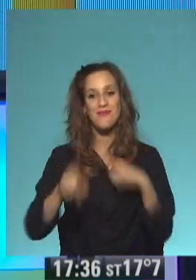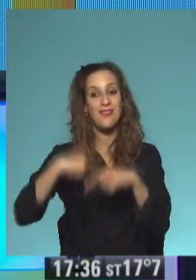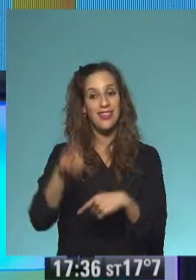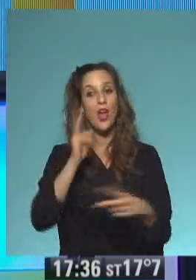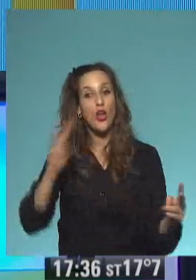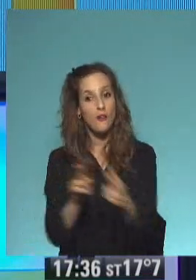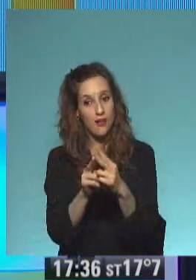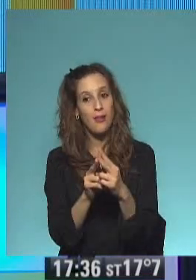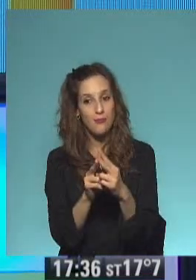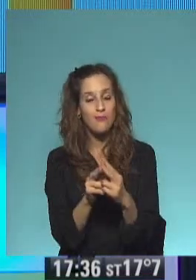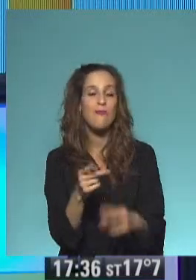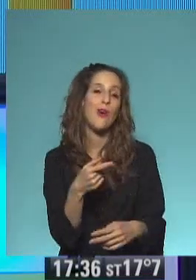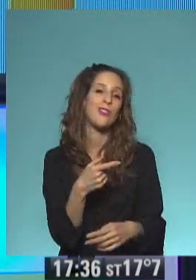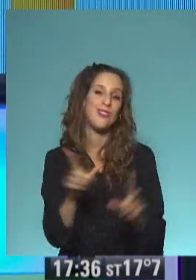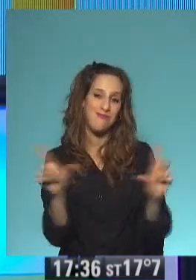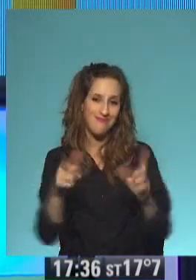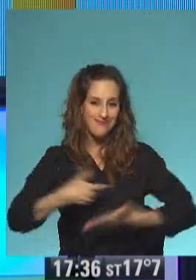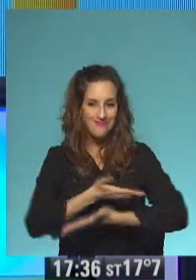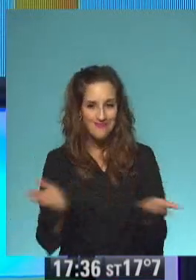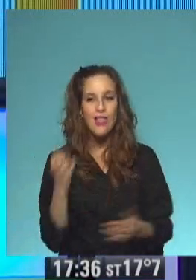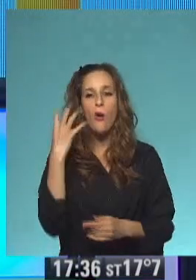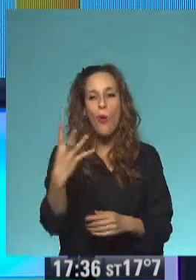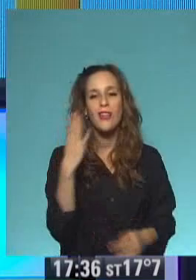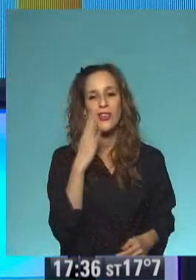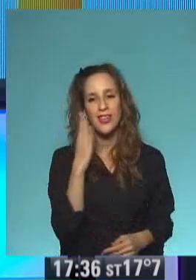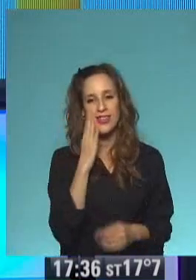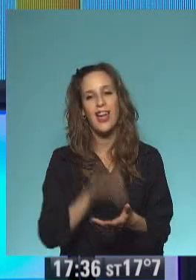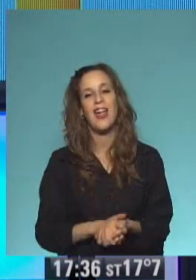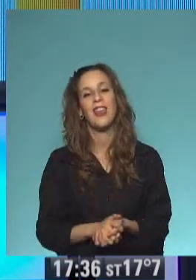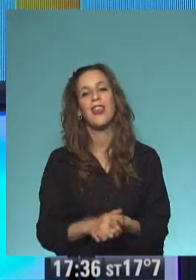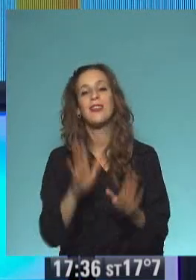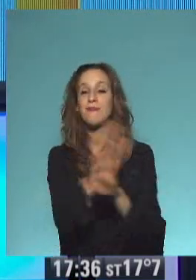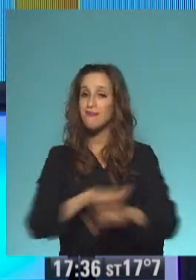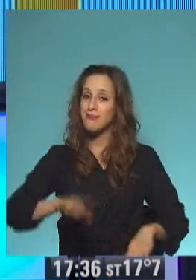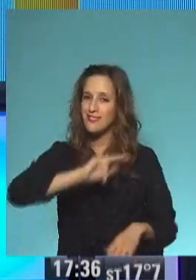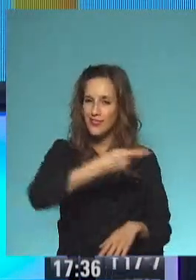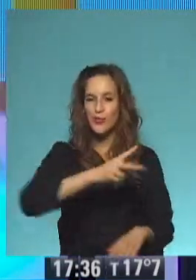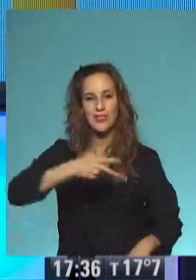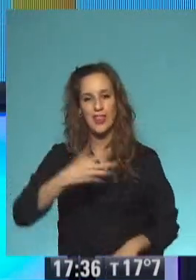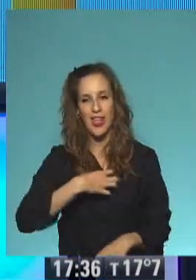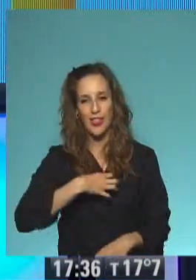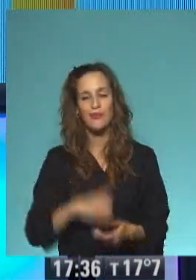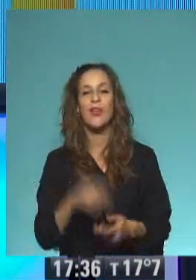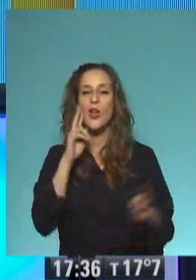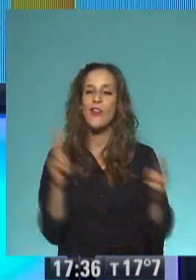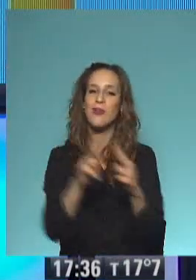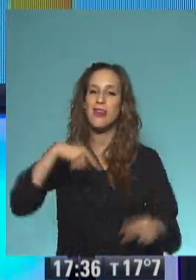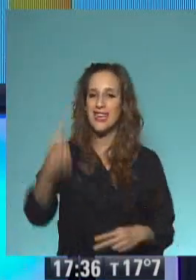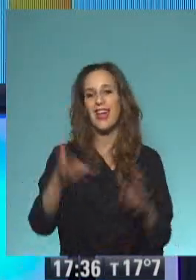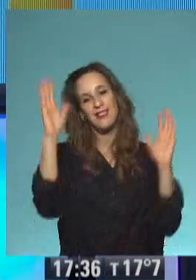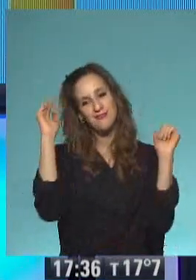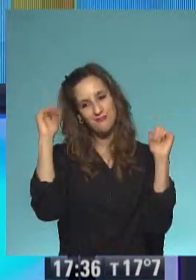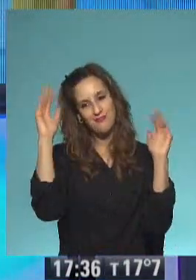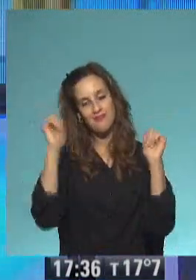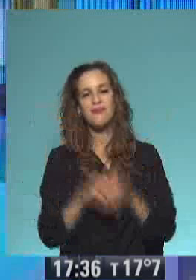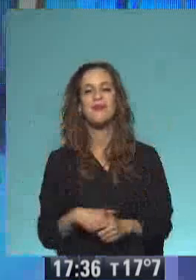volvemos a encontrar por última vez esta semana a las 4 de la tarde con los chicos de segundo y tercer grado. Hasta mañana entonces, chau, nos